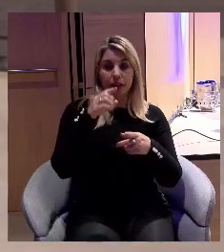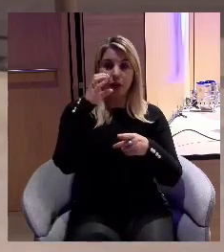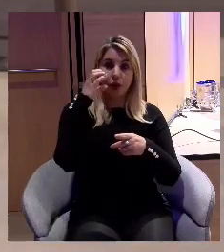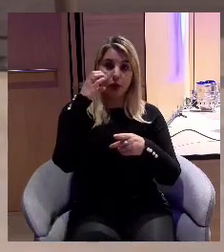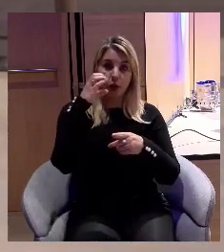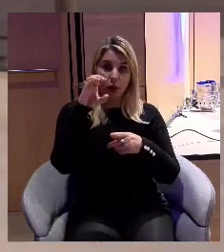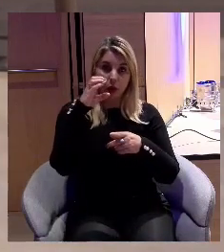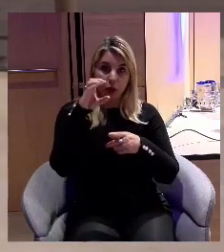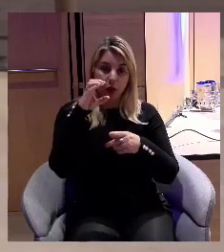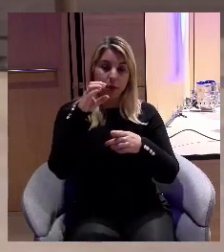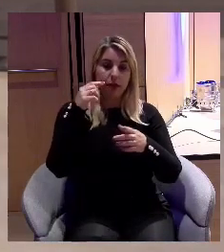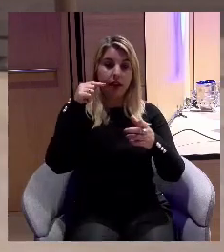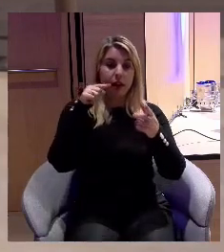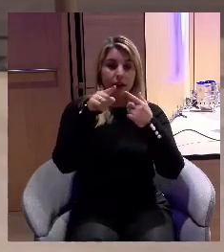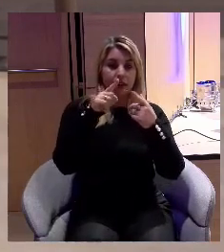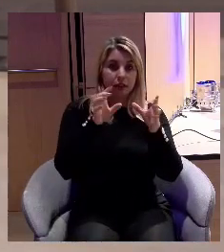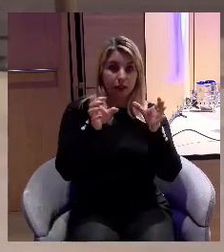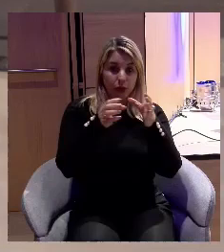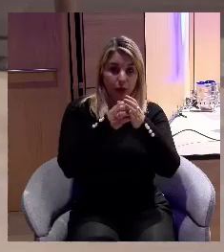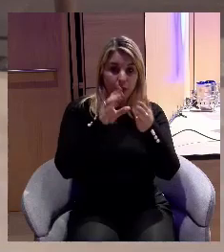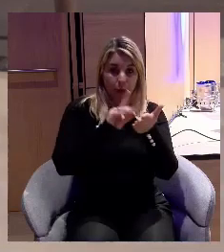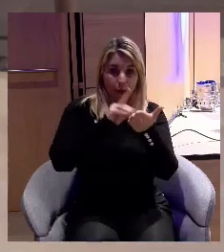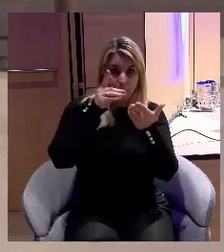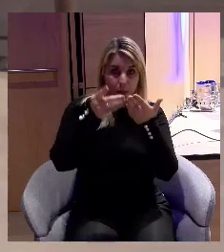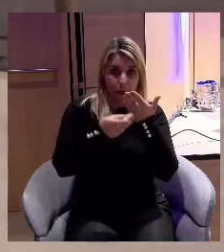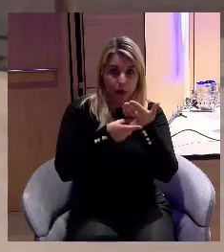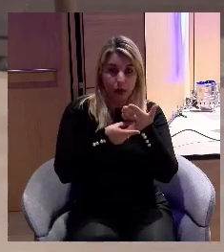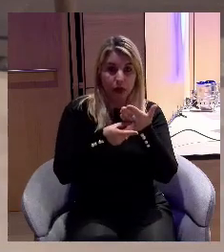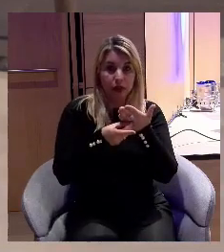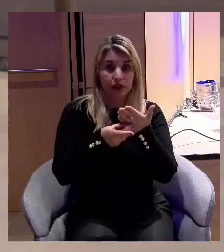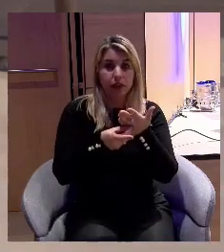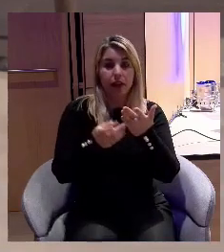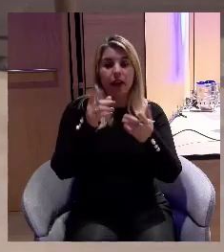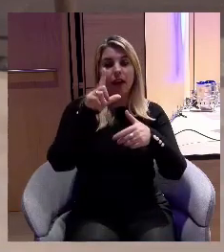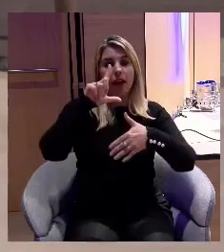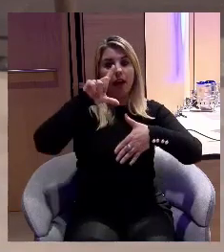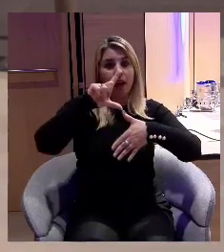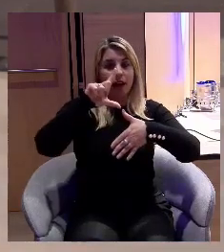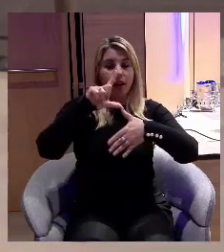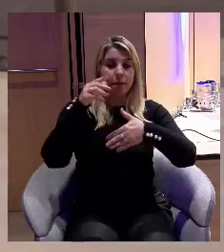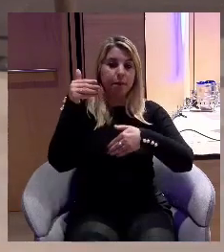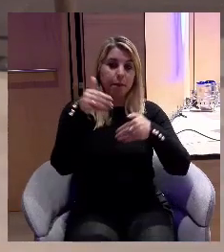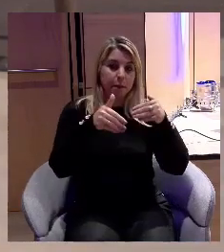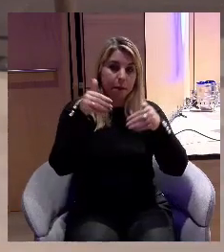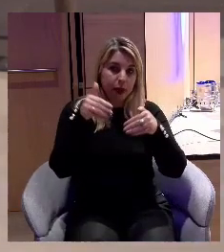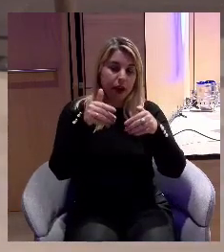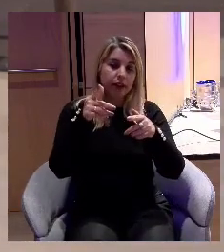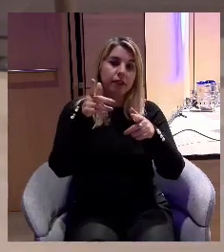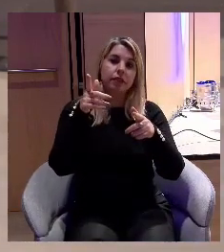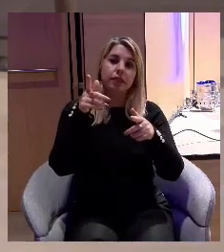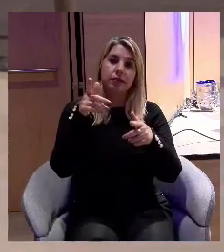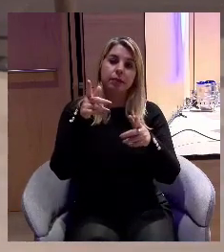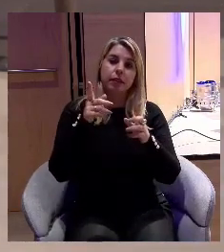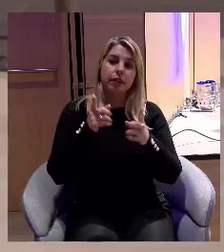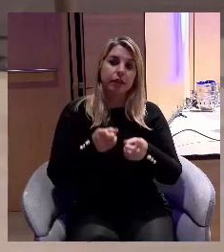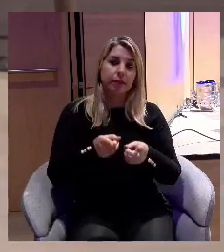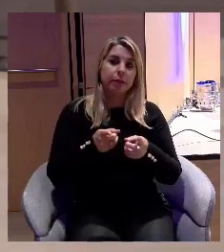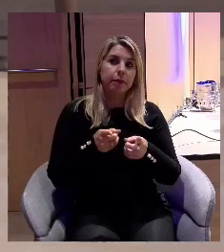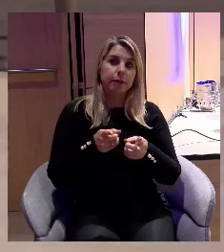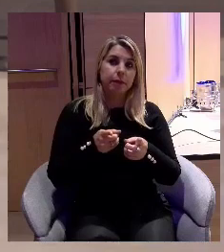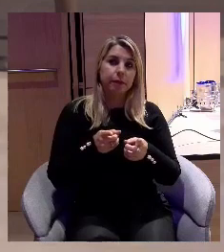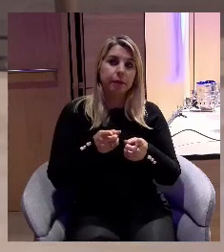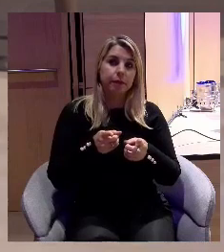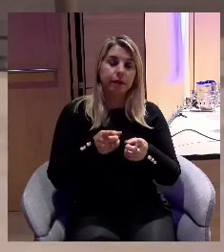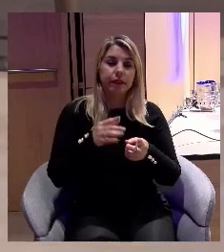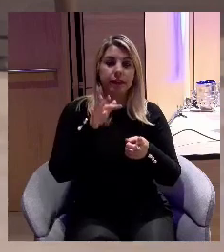colombiano de Gobernantes, un proyecto bastante grande en América Latina donde participa también mi representa, donde está lo que estaba